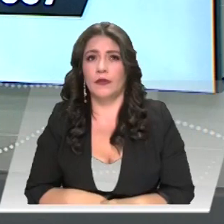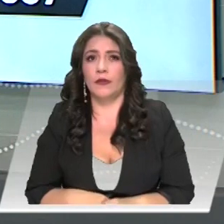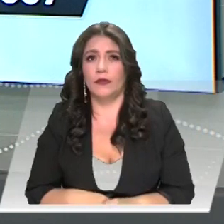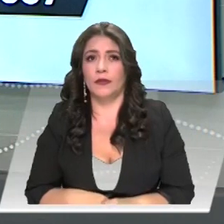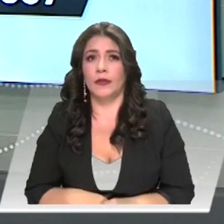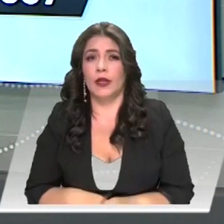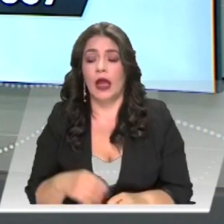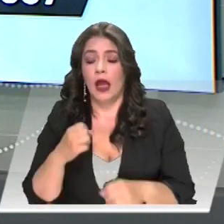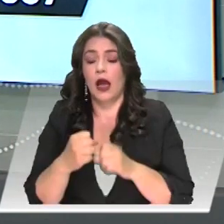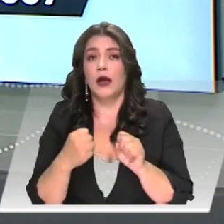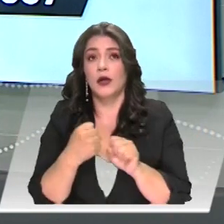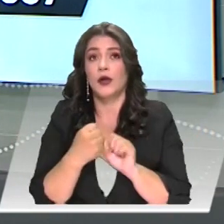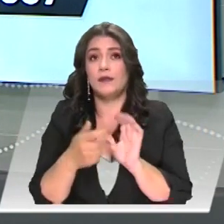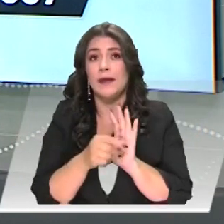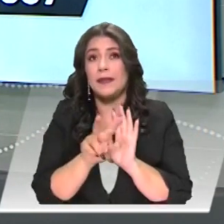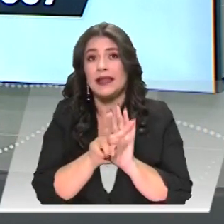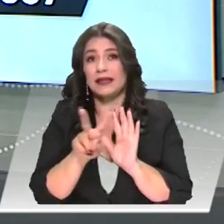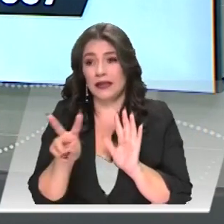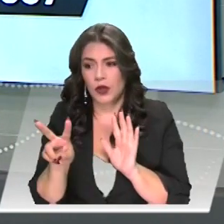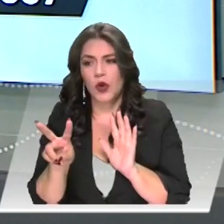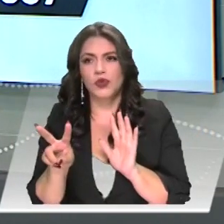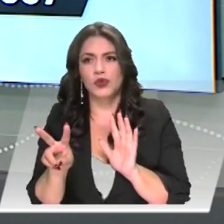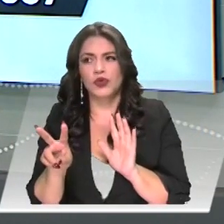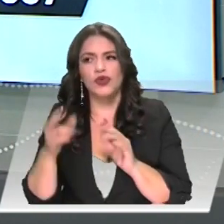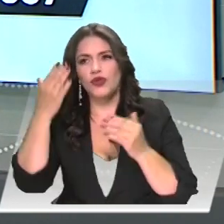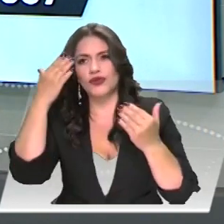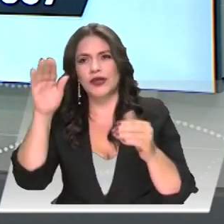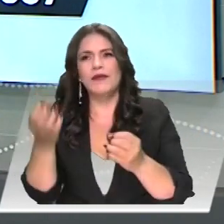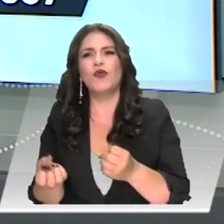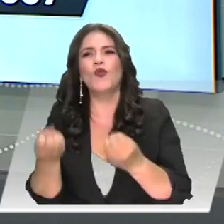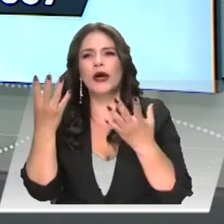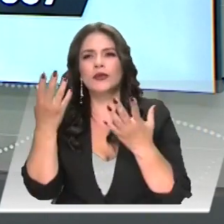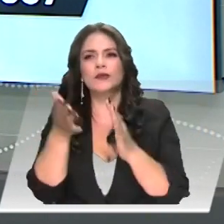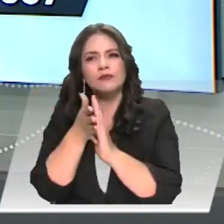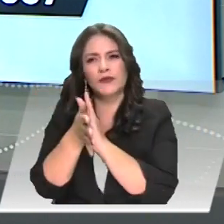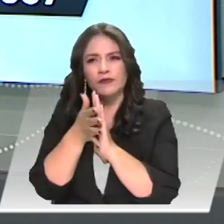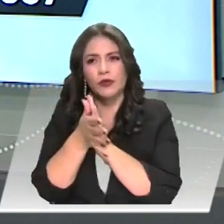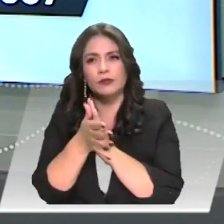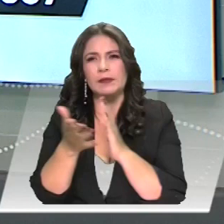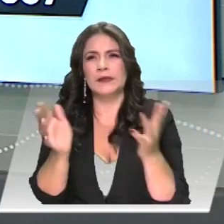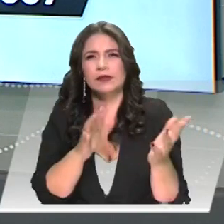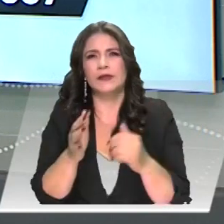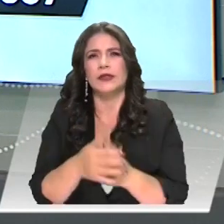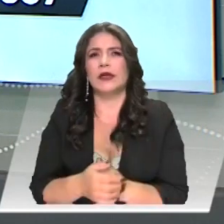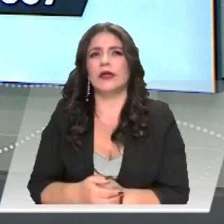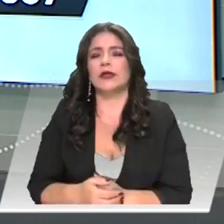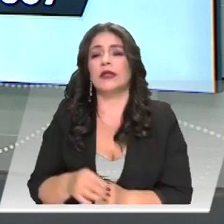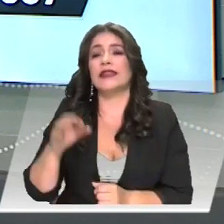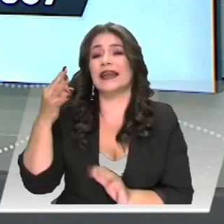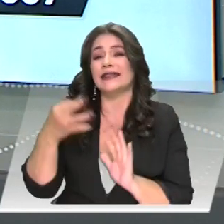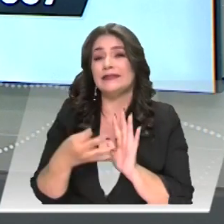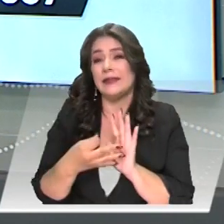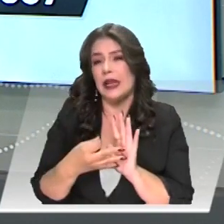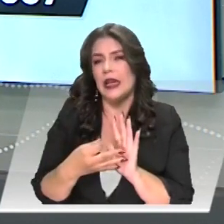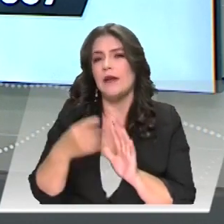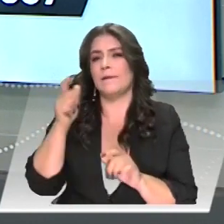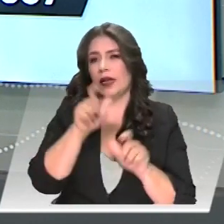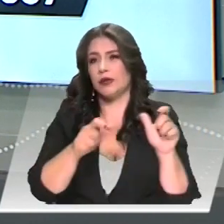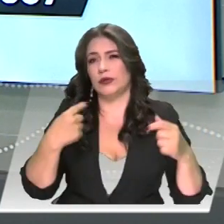fue del año 2022, el consolidado que por ahora presentan las autoridades es que van aproximadamente 3.000